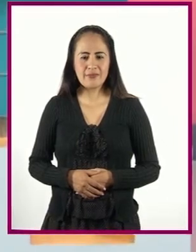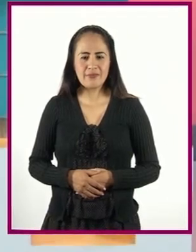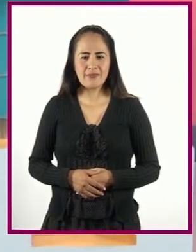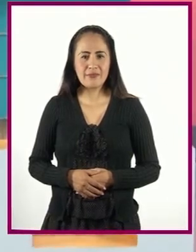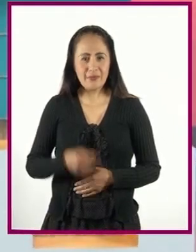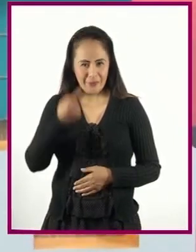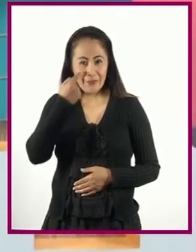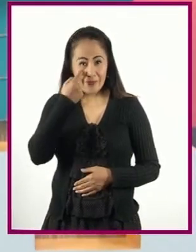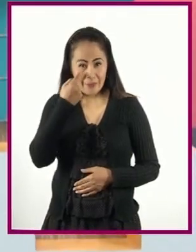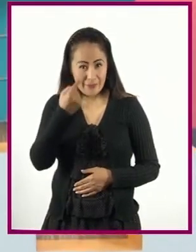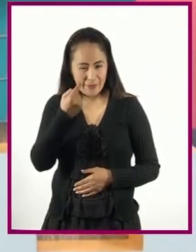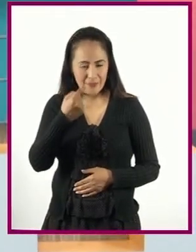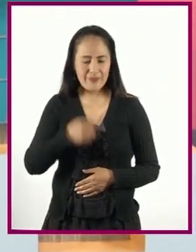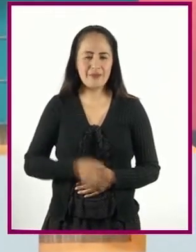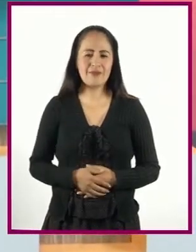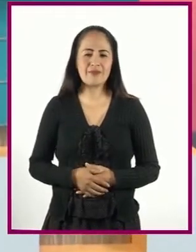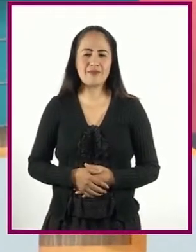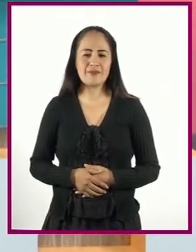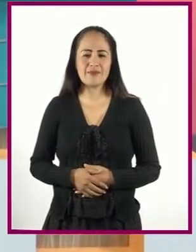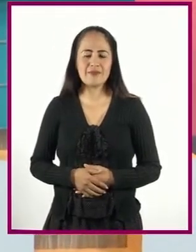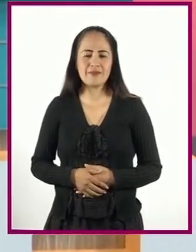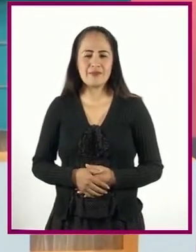Y observamos.